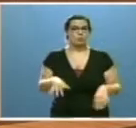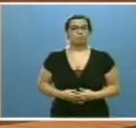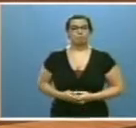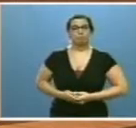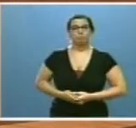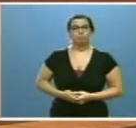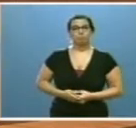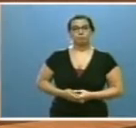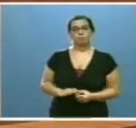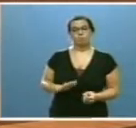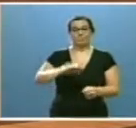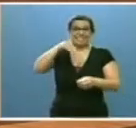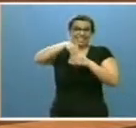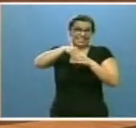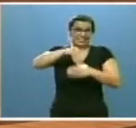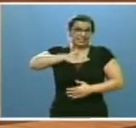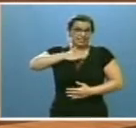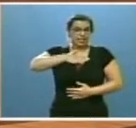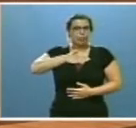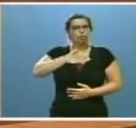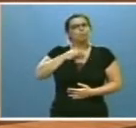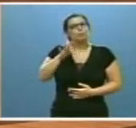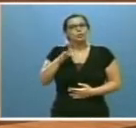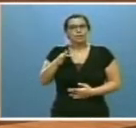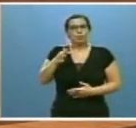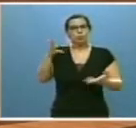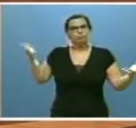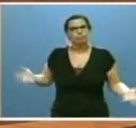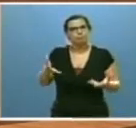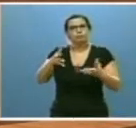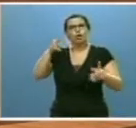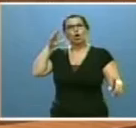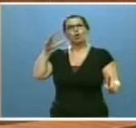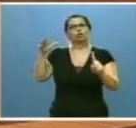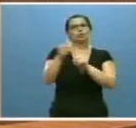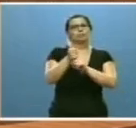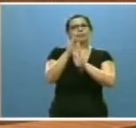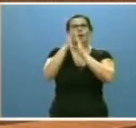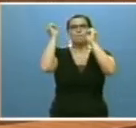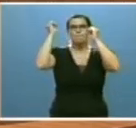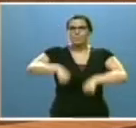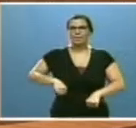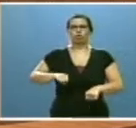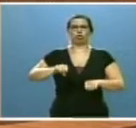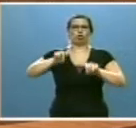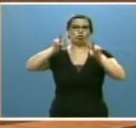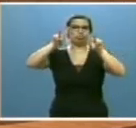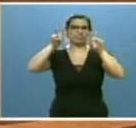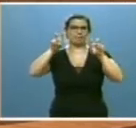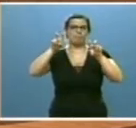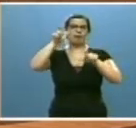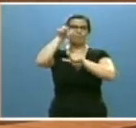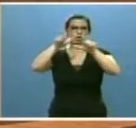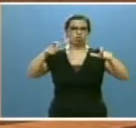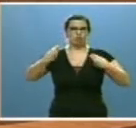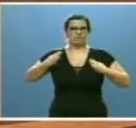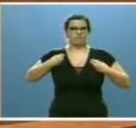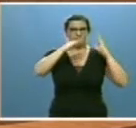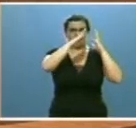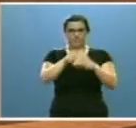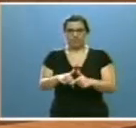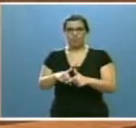el ámbito interno sería muy positivo promover y alcanzar un gran pacto en materia demográfica en el que participen todas las